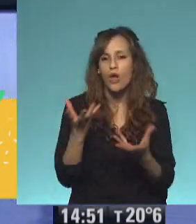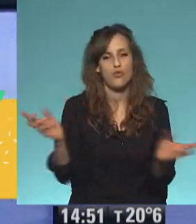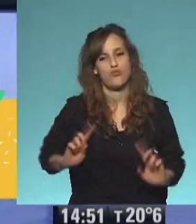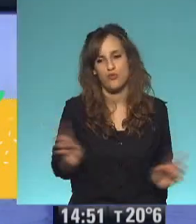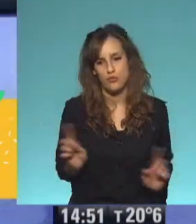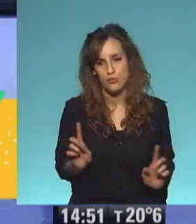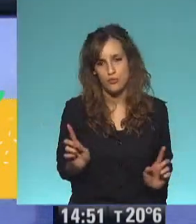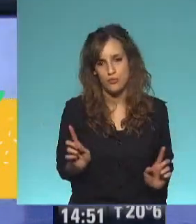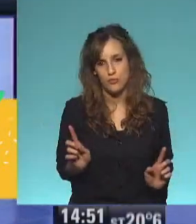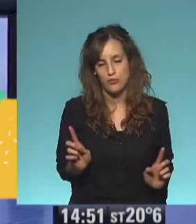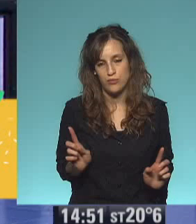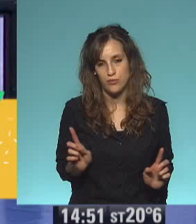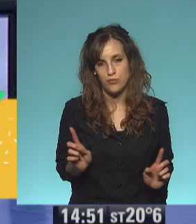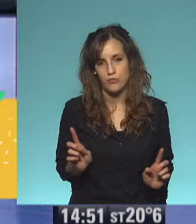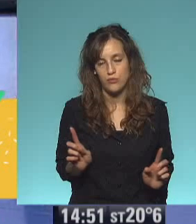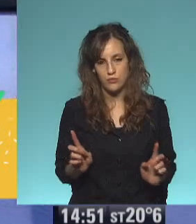El palo no quiere quemar a la... Me estoy quedando sin aire.